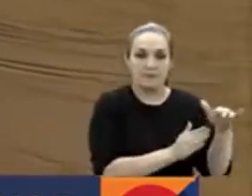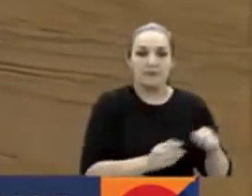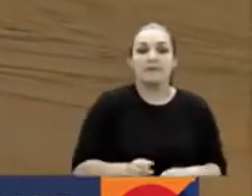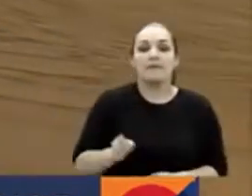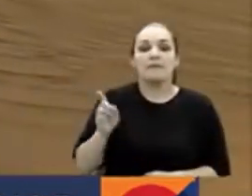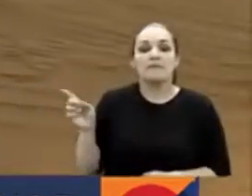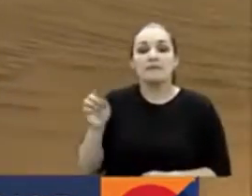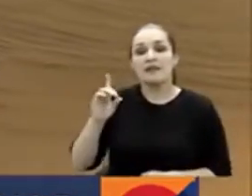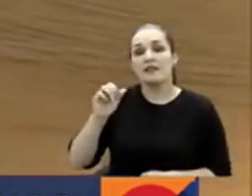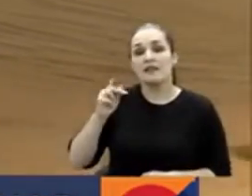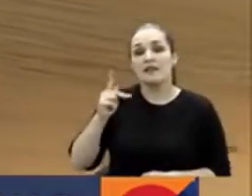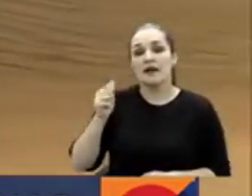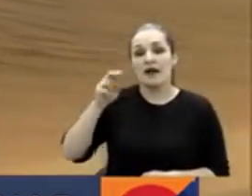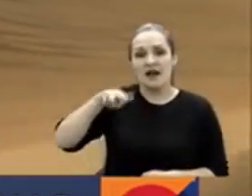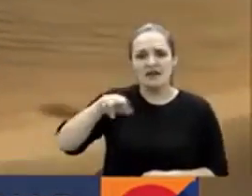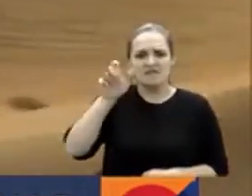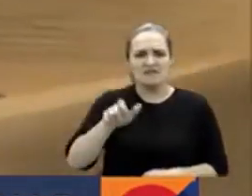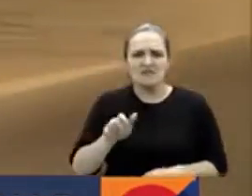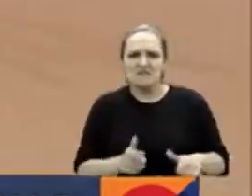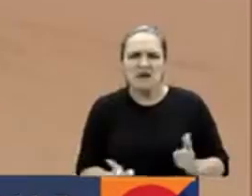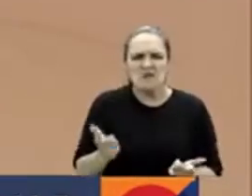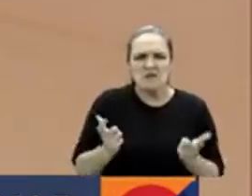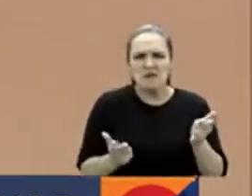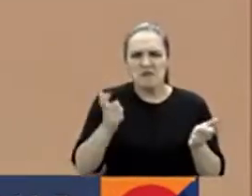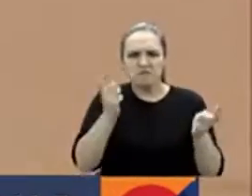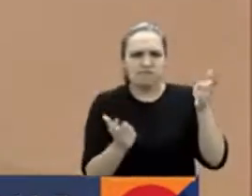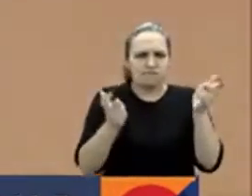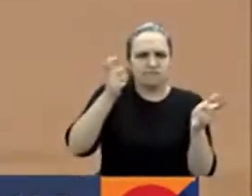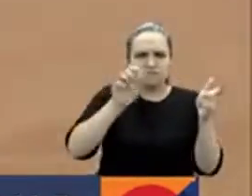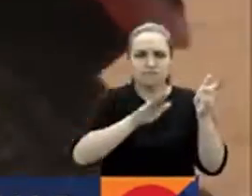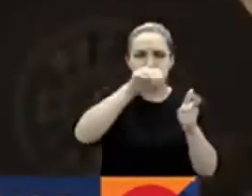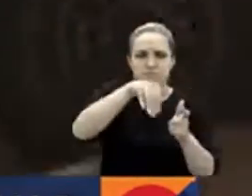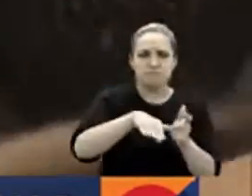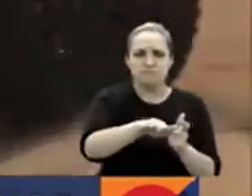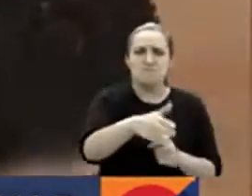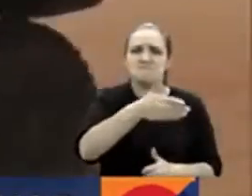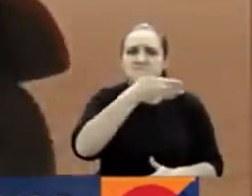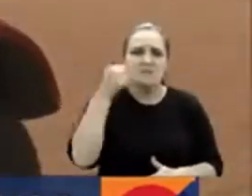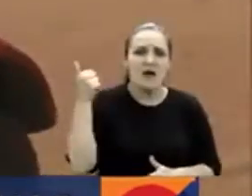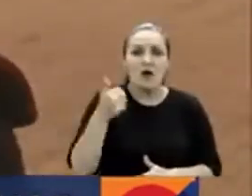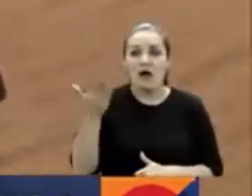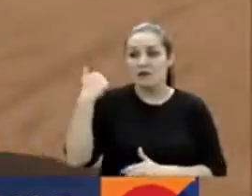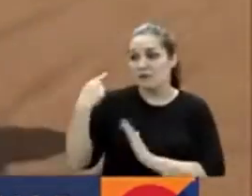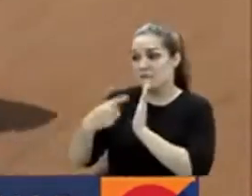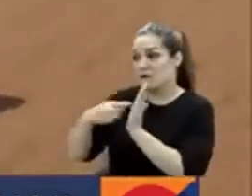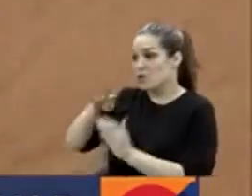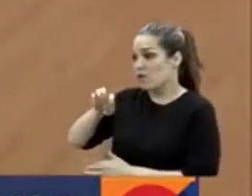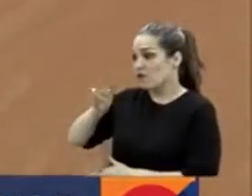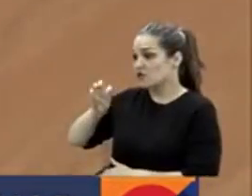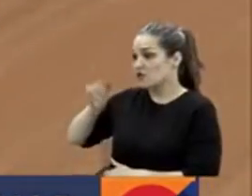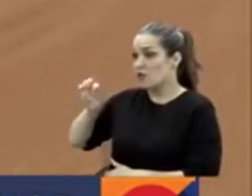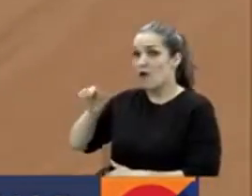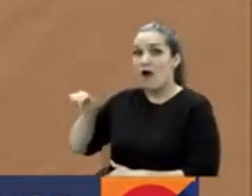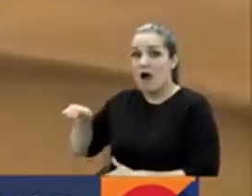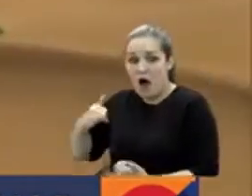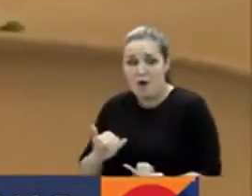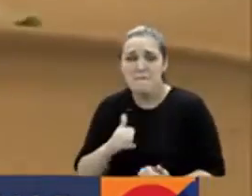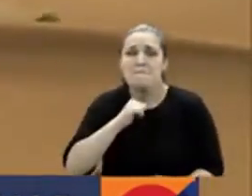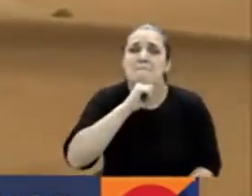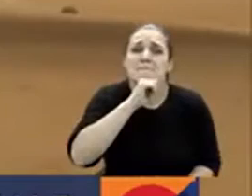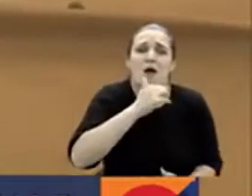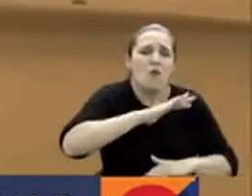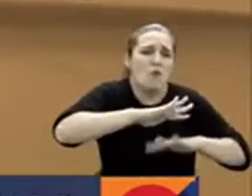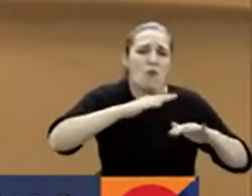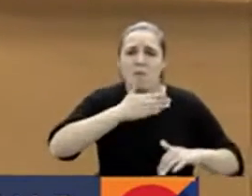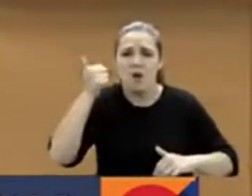consecutiva en autos, rompiendo un récord de victorias impuesto en 1989. En esa categoría, el catarí Nasser